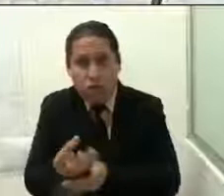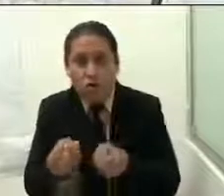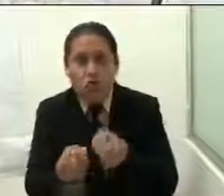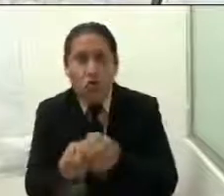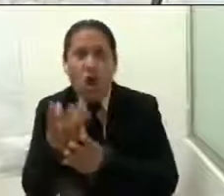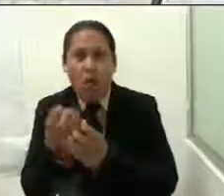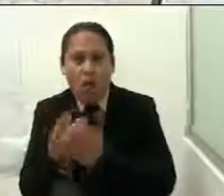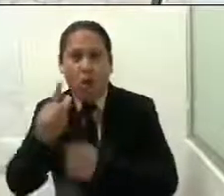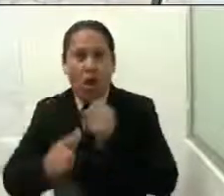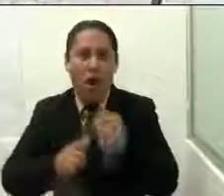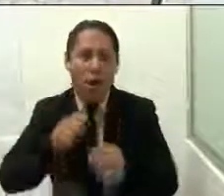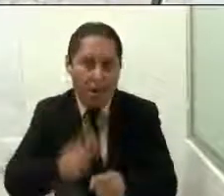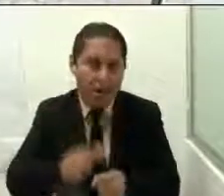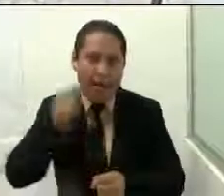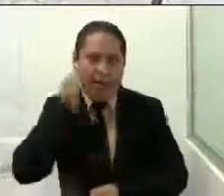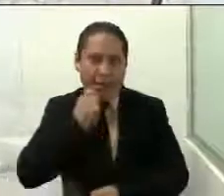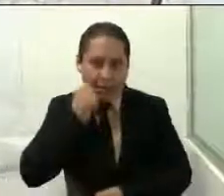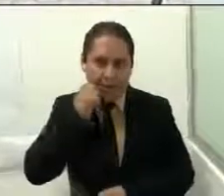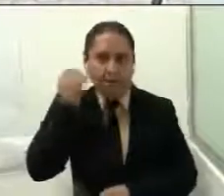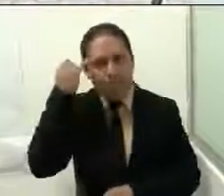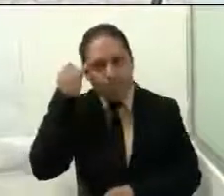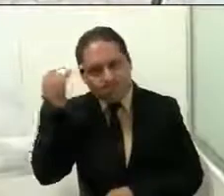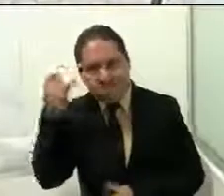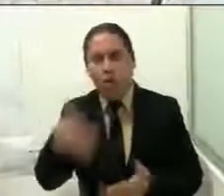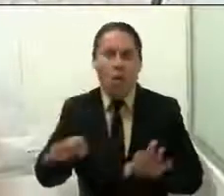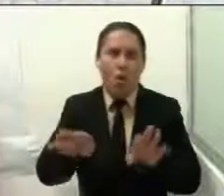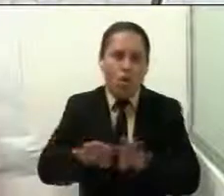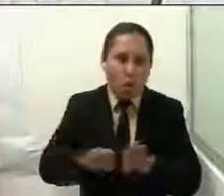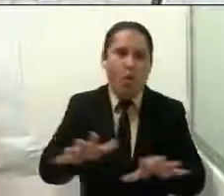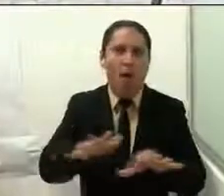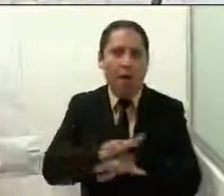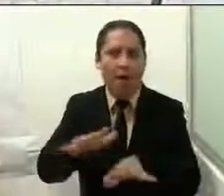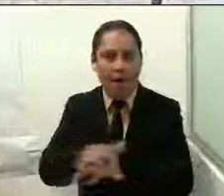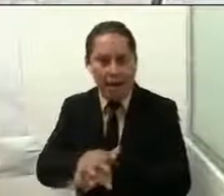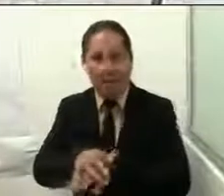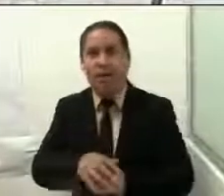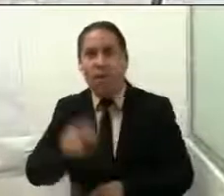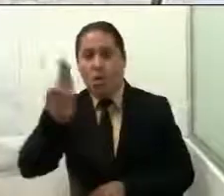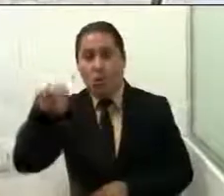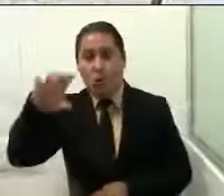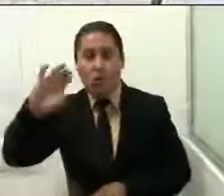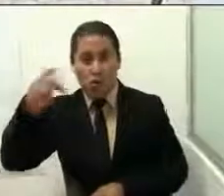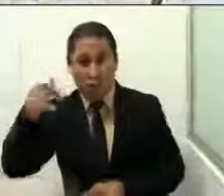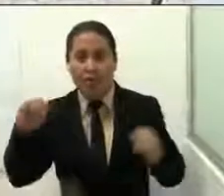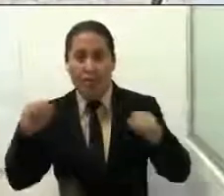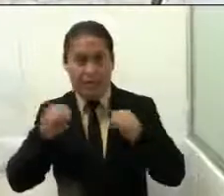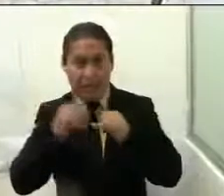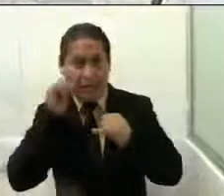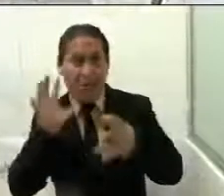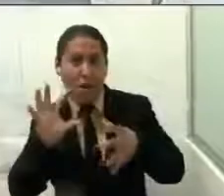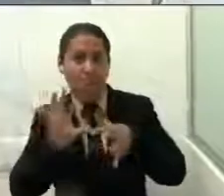transferencia convencional de embriones bovinos y en conjunto con la unachi e instituciones cooperantes